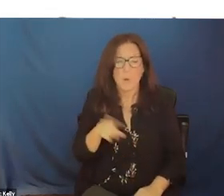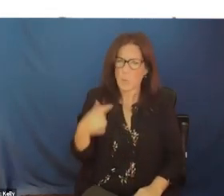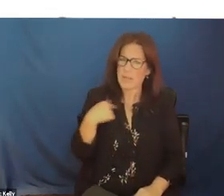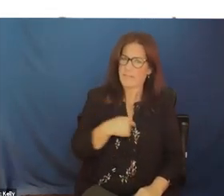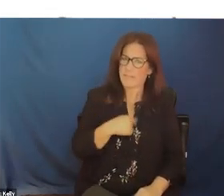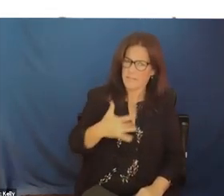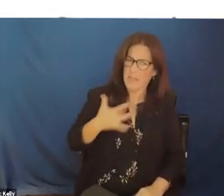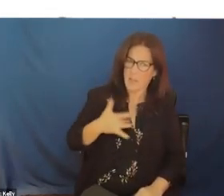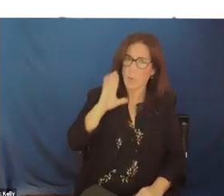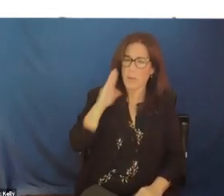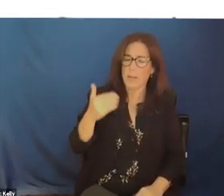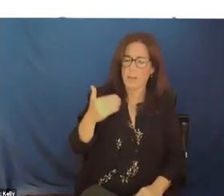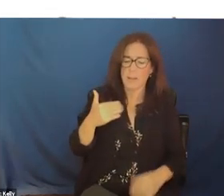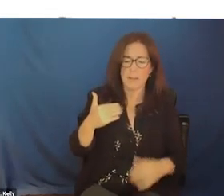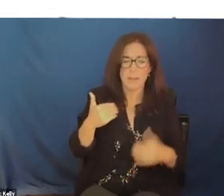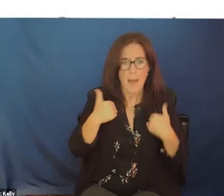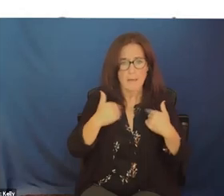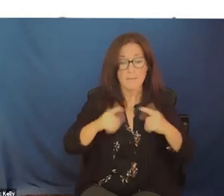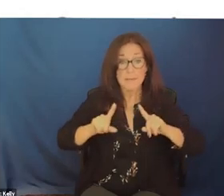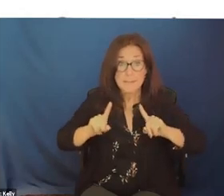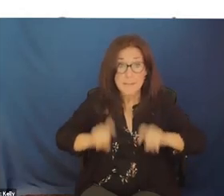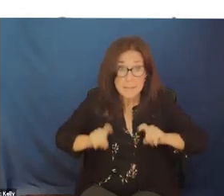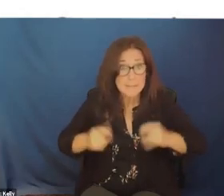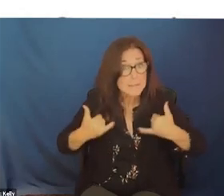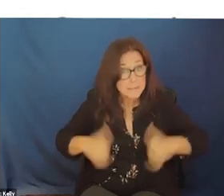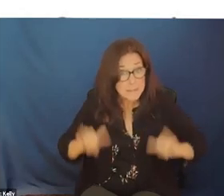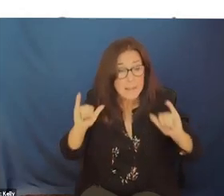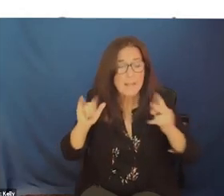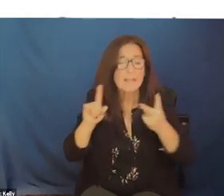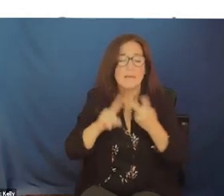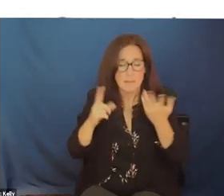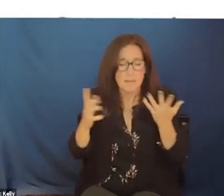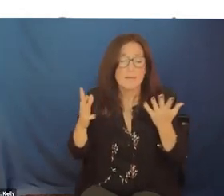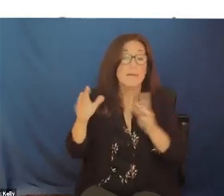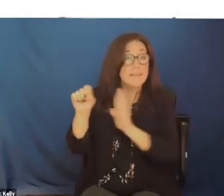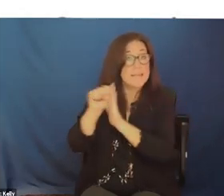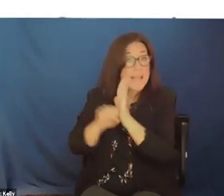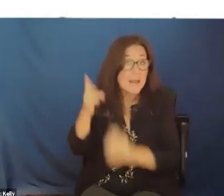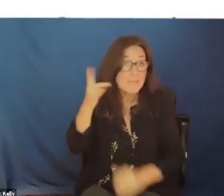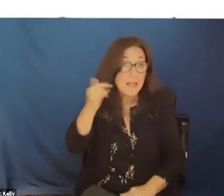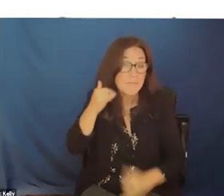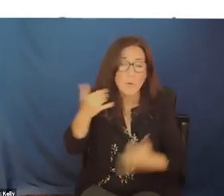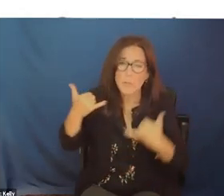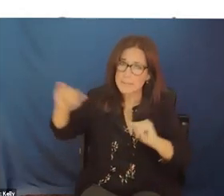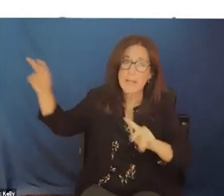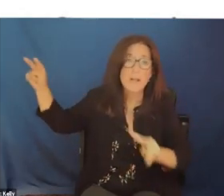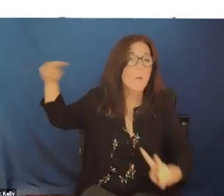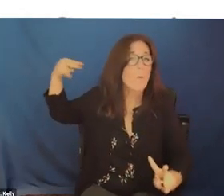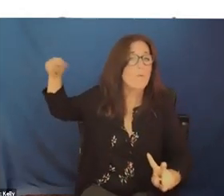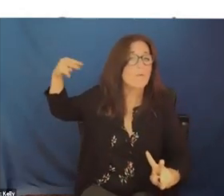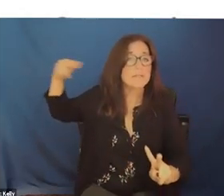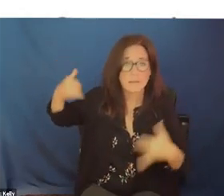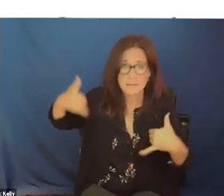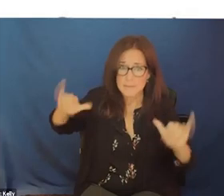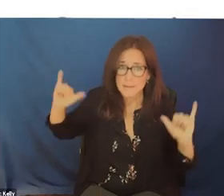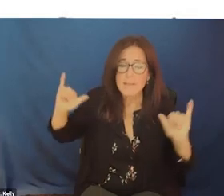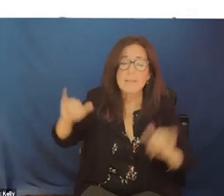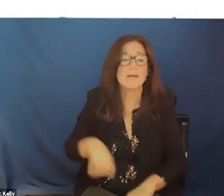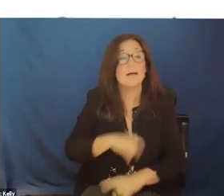pruebas sabemos que va a haber supervisión y apoyo de parte del estado de california y